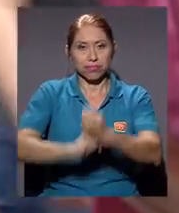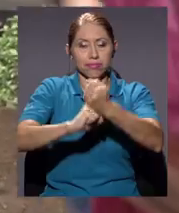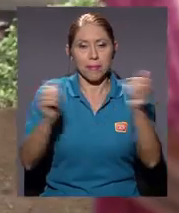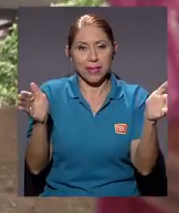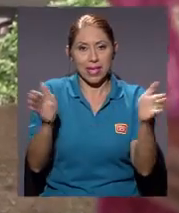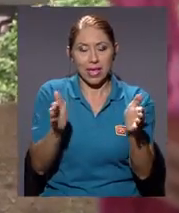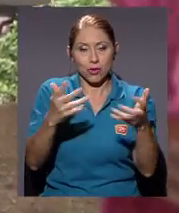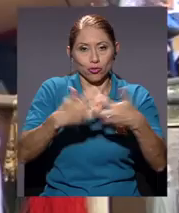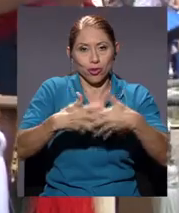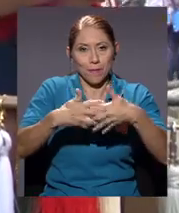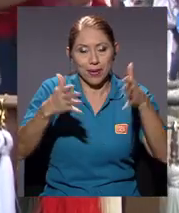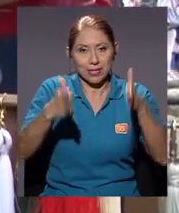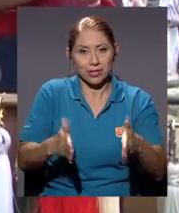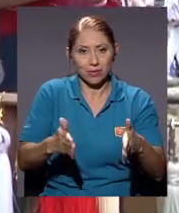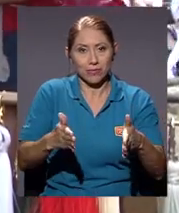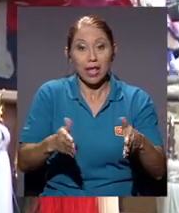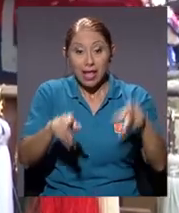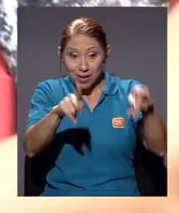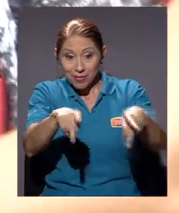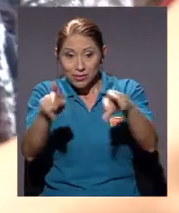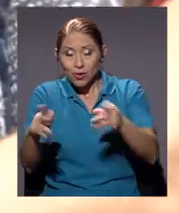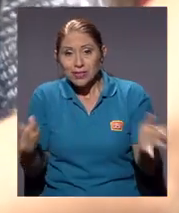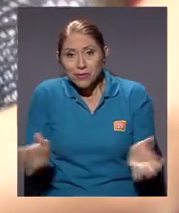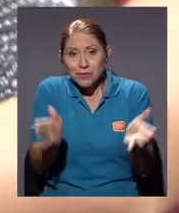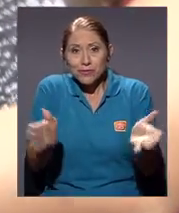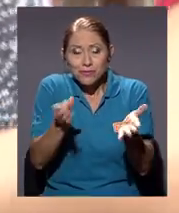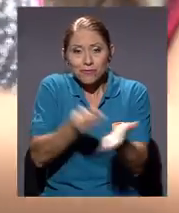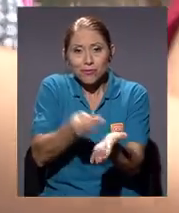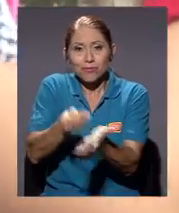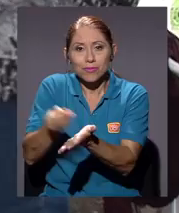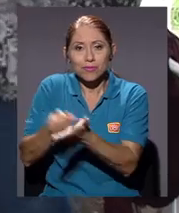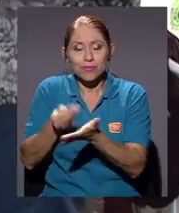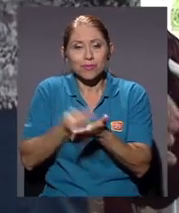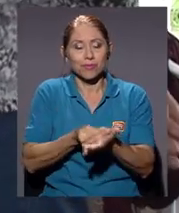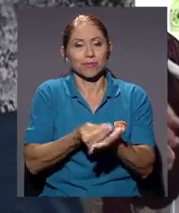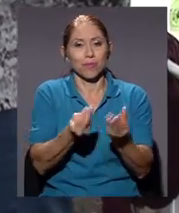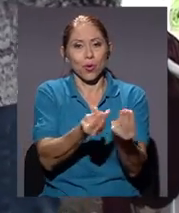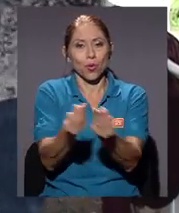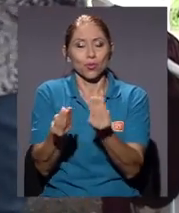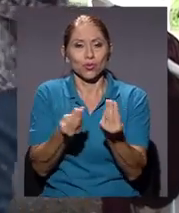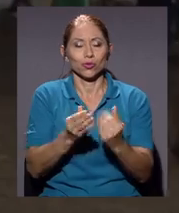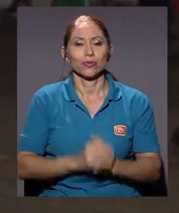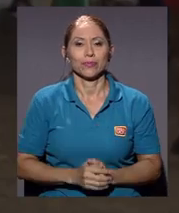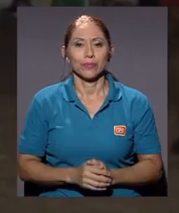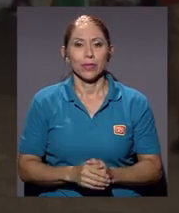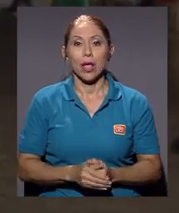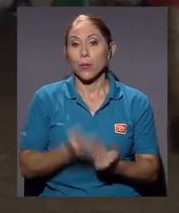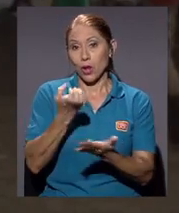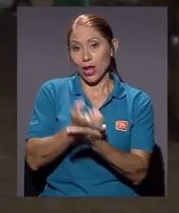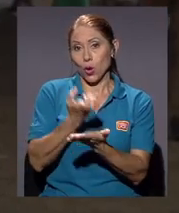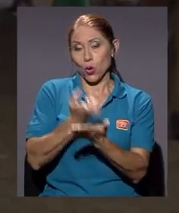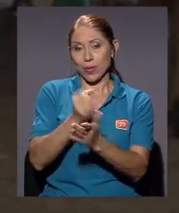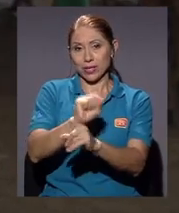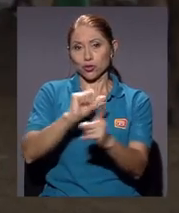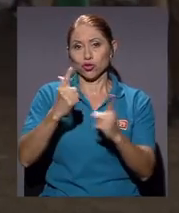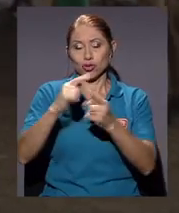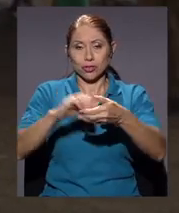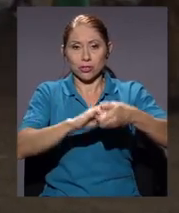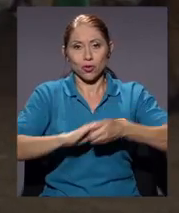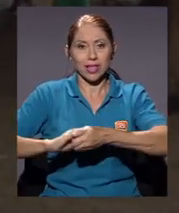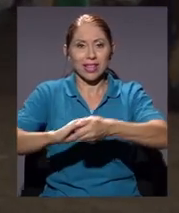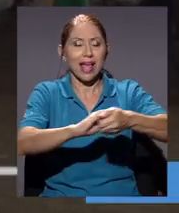pequeños emprendedores e incentivar a las personas para que adquieran sus productos. Bueno, la economía social solidaria